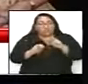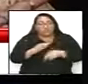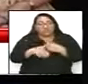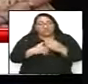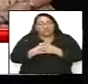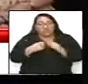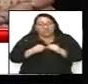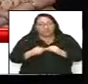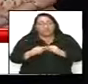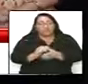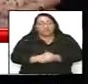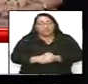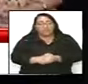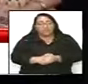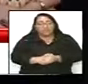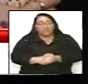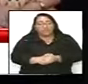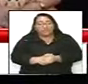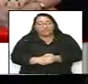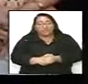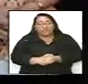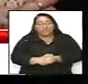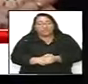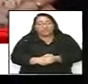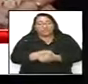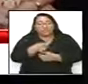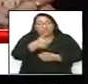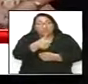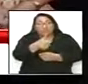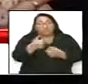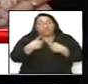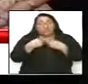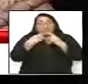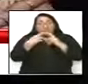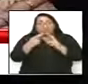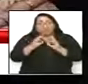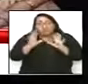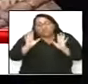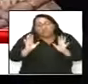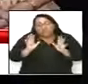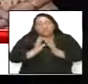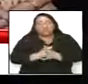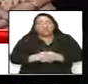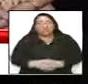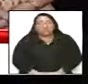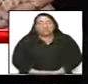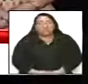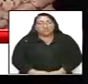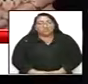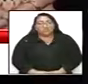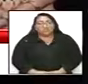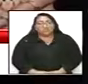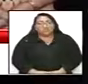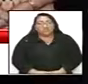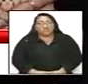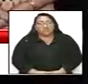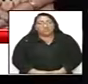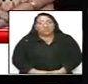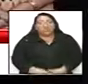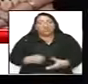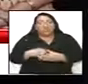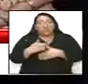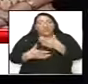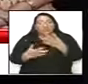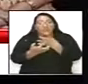que debe seguir su curso y que él mismo tendrá que responder como corresponde en un